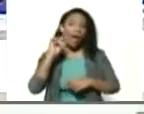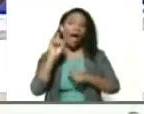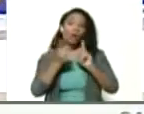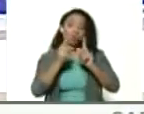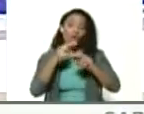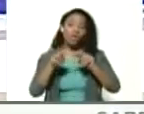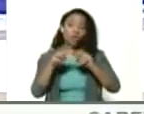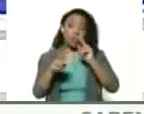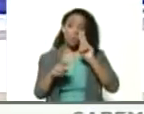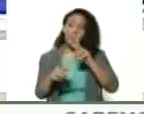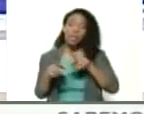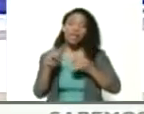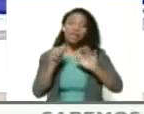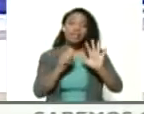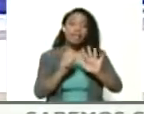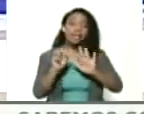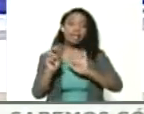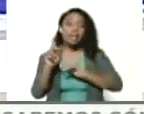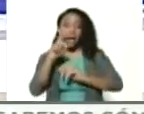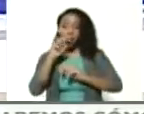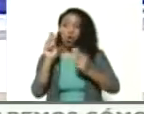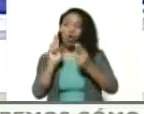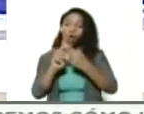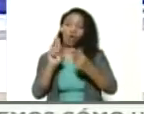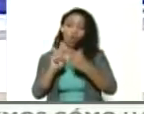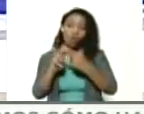maravillosos de 6, 7 años que conocen,